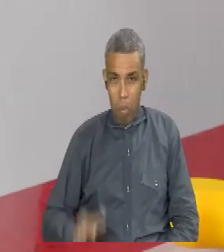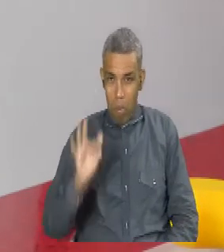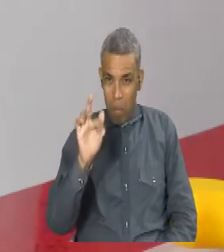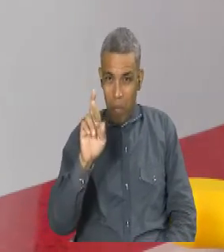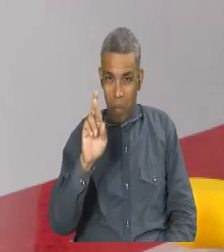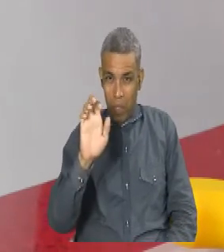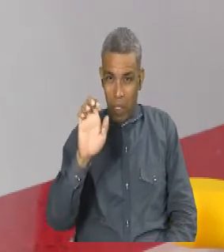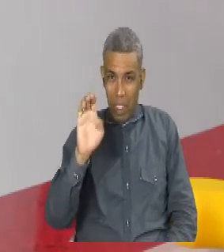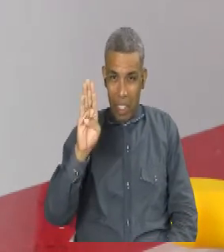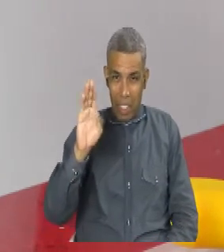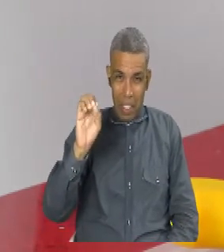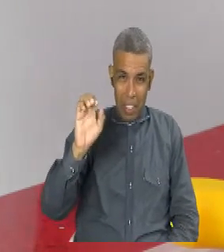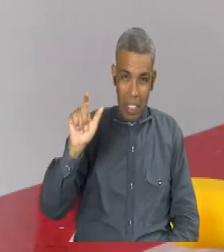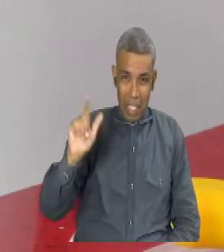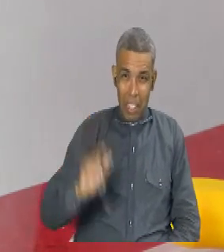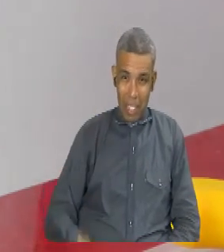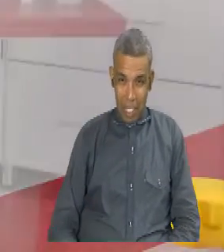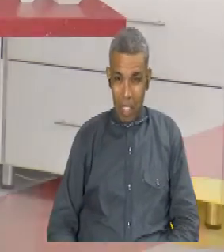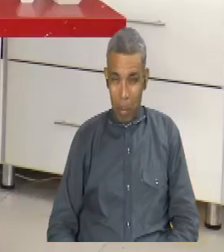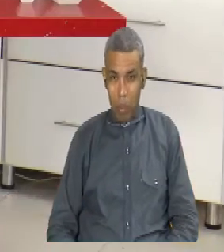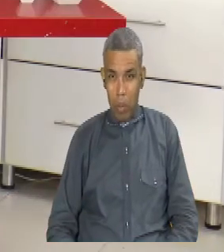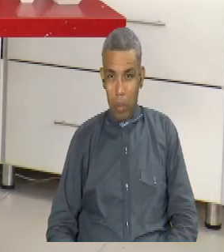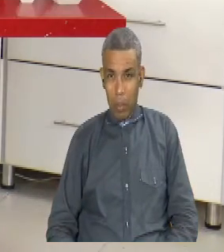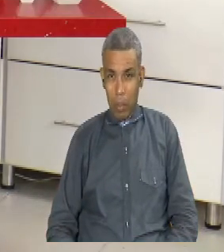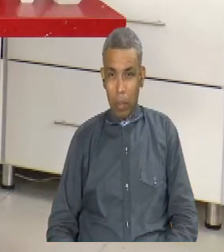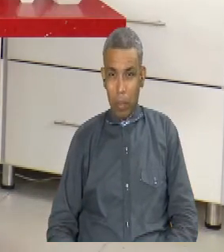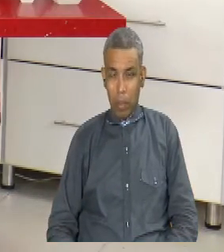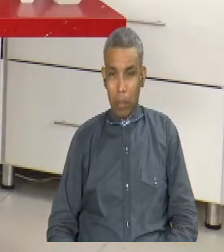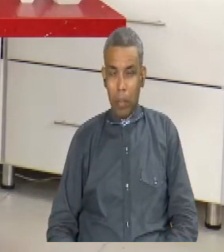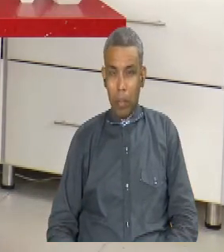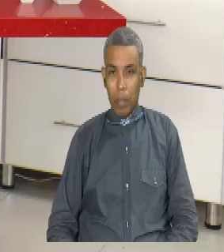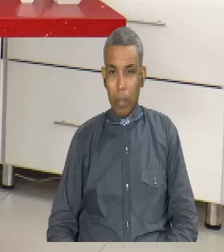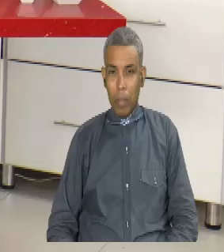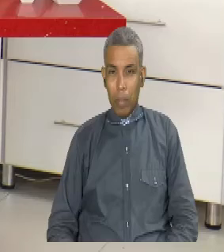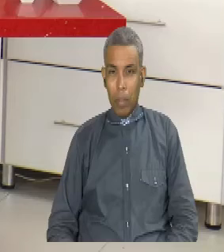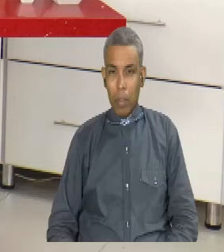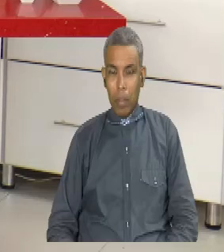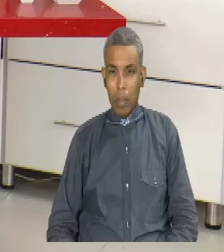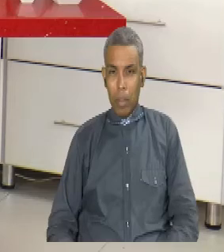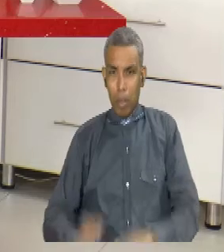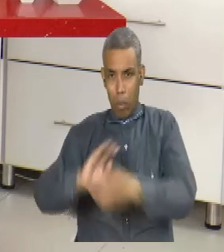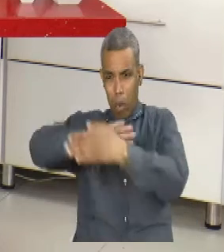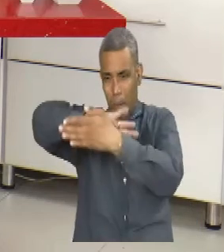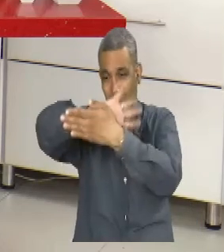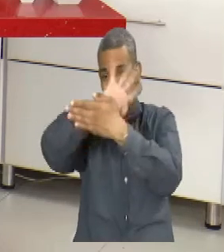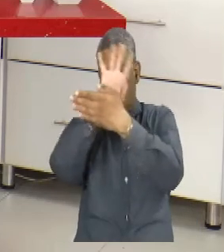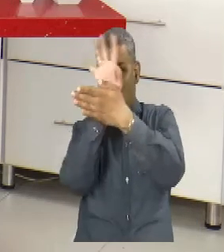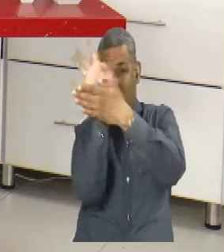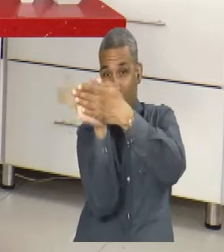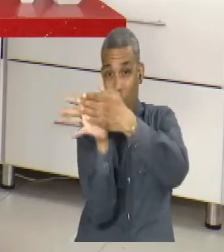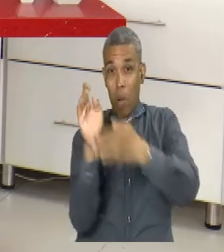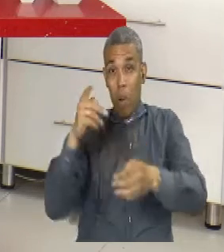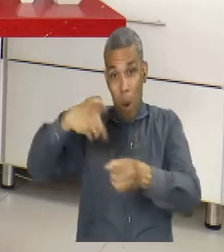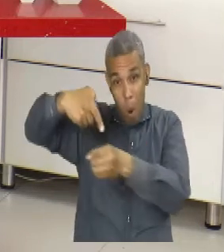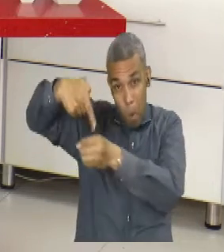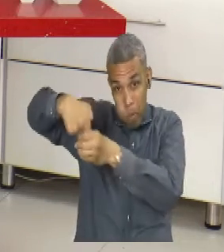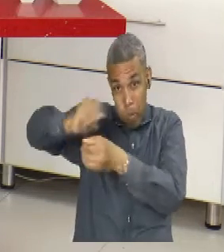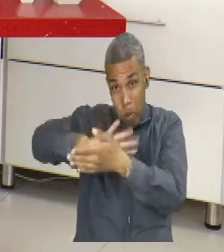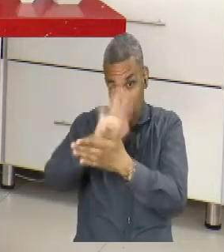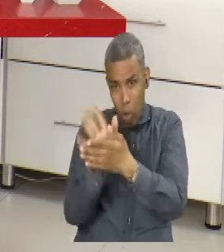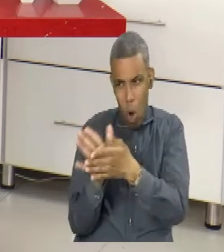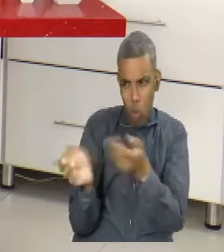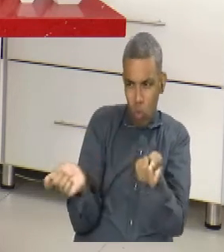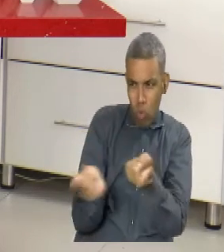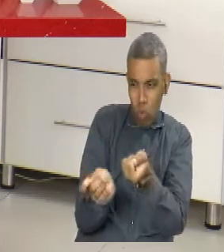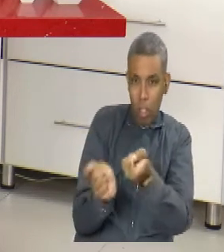estamos ubicados. Muy central para la gente que desee y los televidentes que estén en estos momentos con nosotros, comunicarse. Listo,